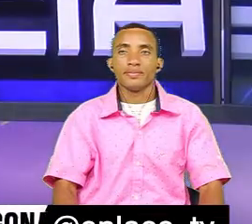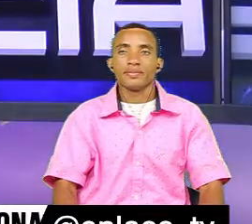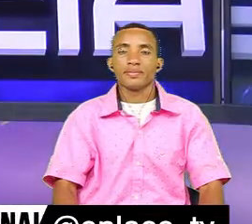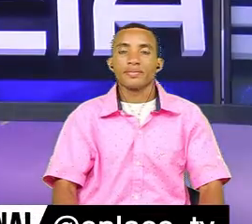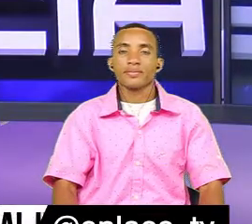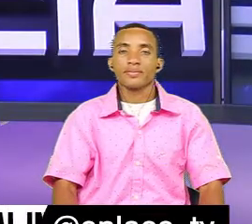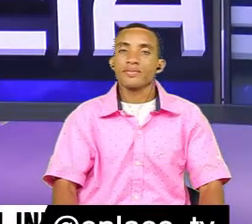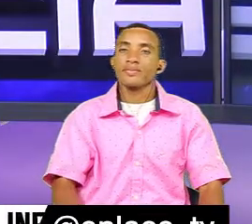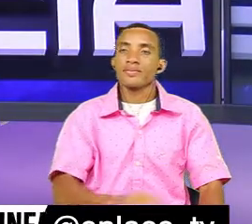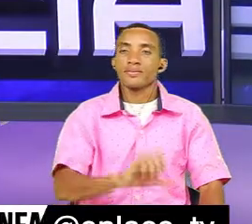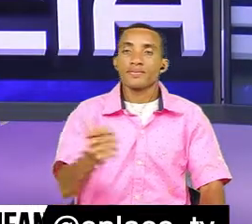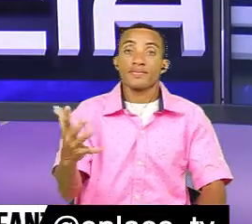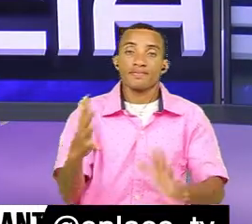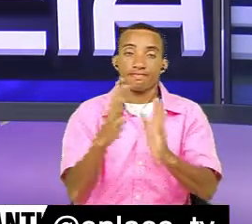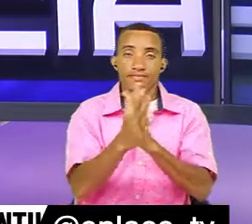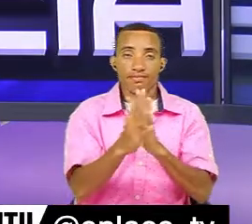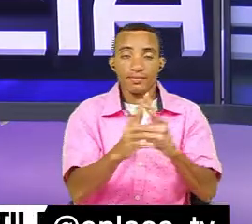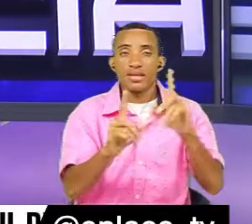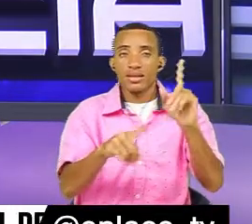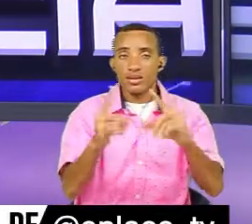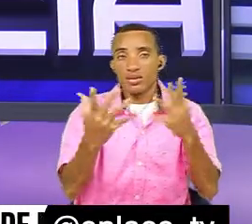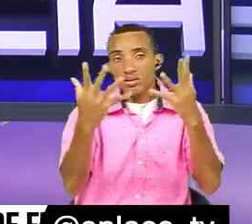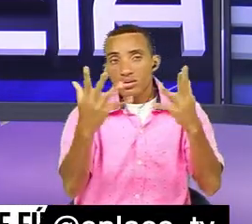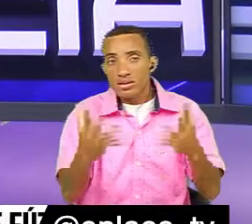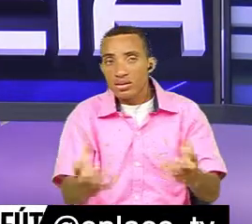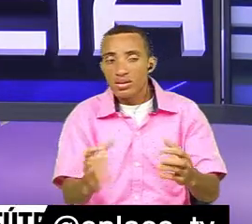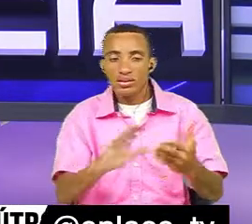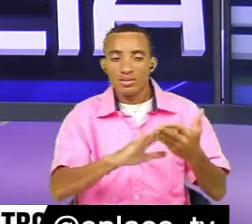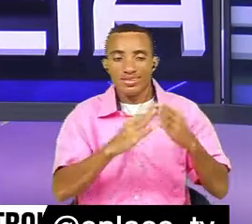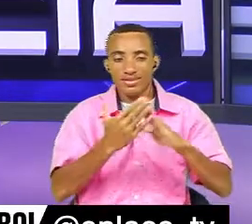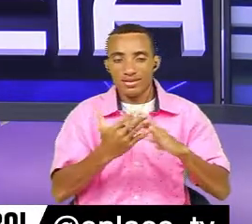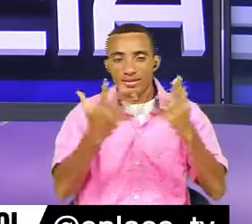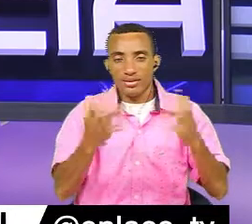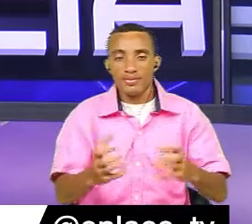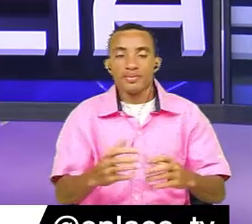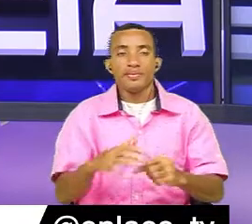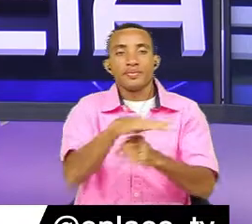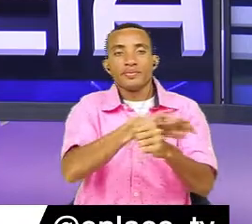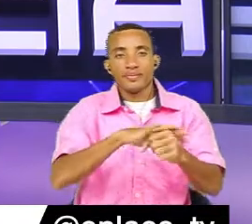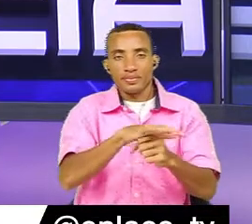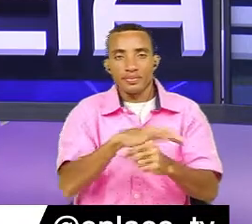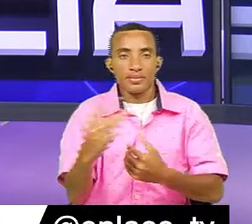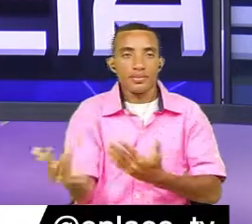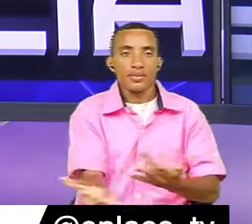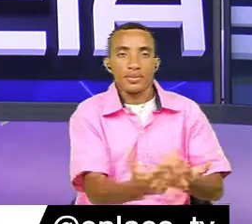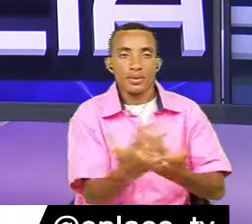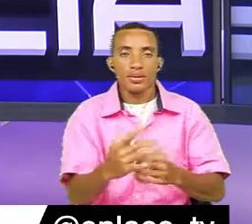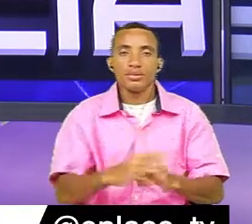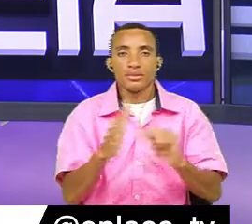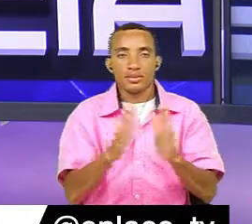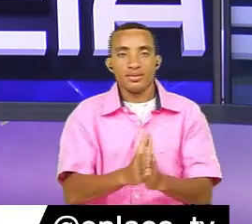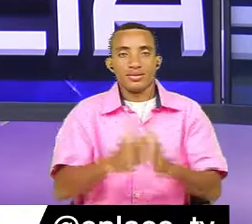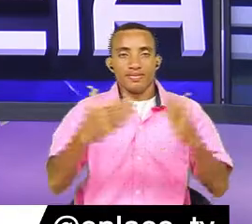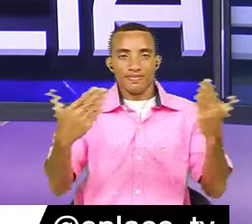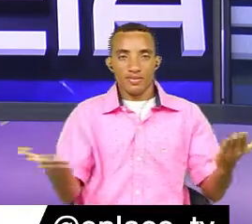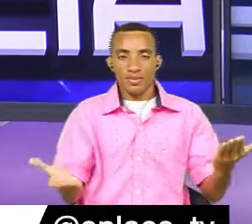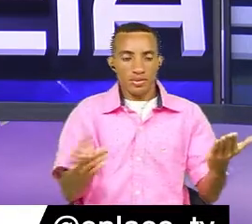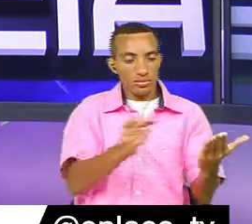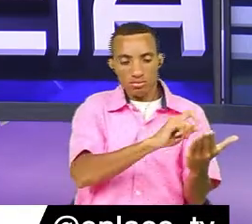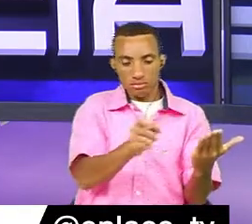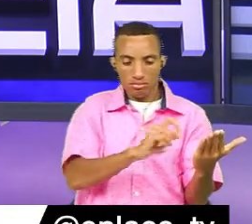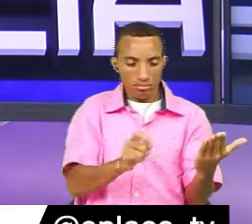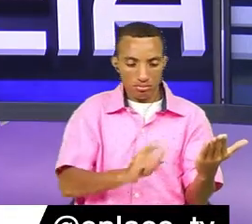En otras noticias, aspirantes a dignatarios de la Junta de Acción Comunal del Barrio La Esperanza piden que los libros sigan abiertos para la inscripción en los